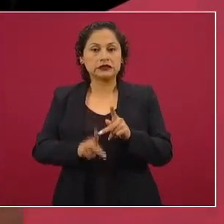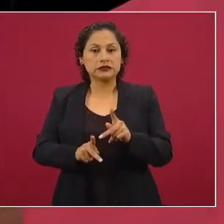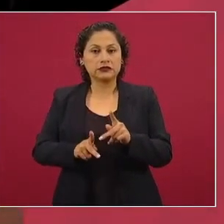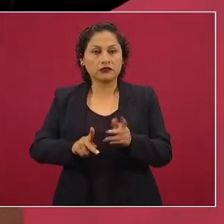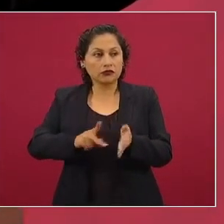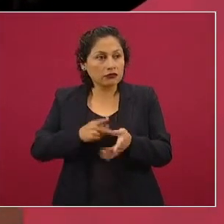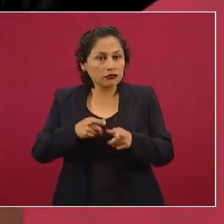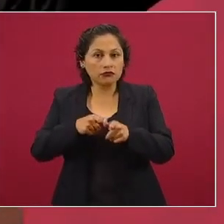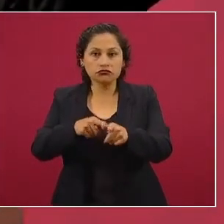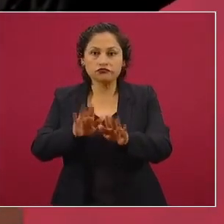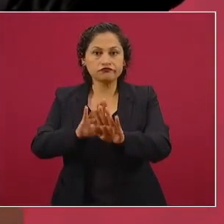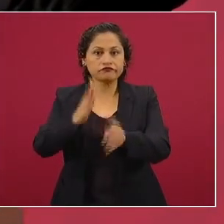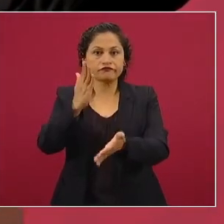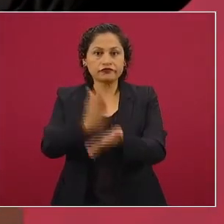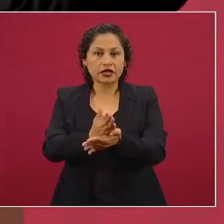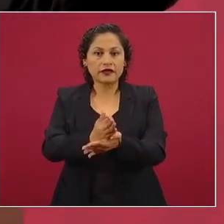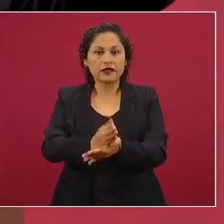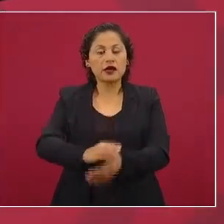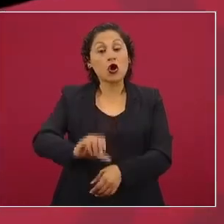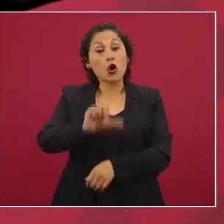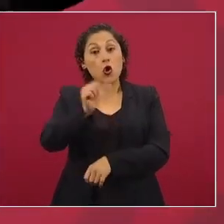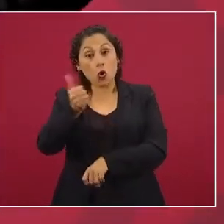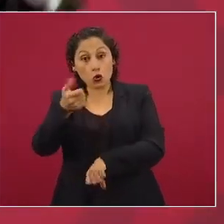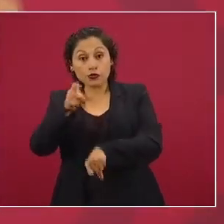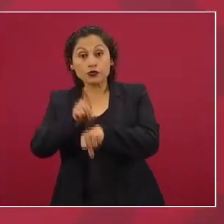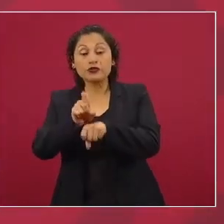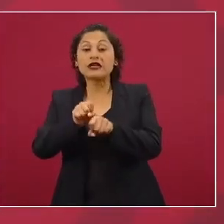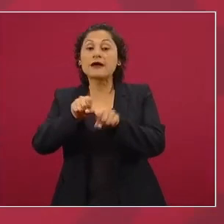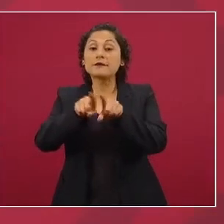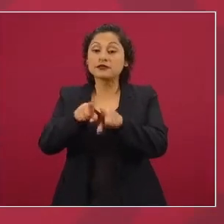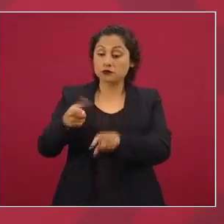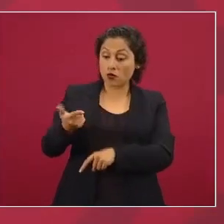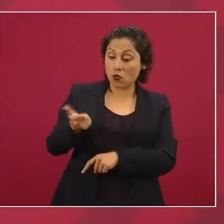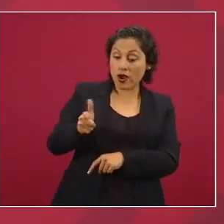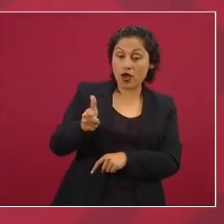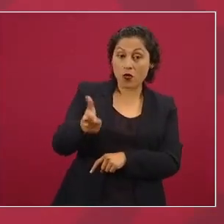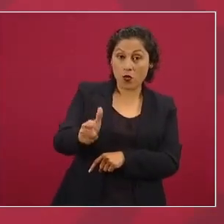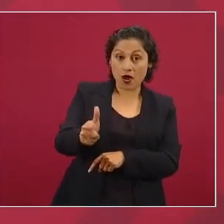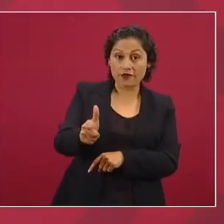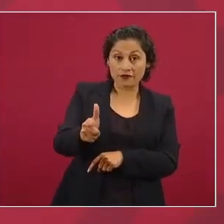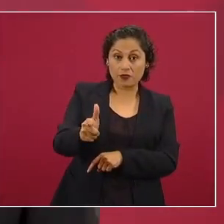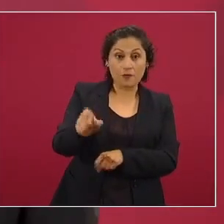En otra ocasión en Guanajuato, también un conductor de radio